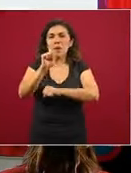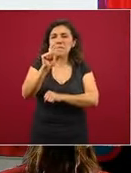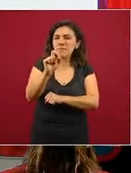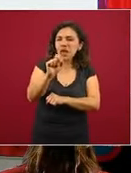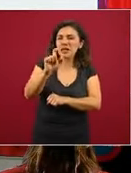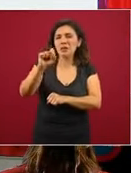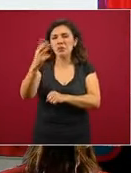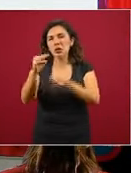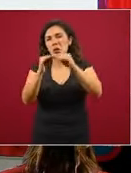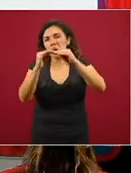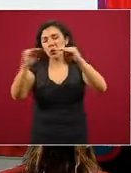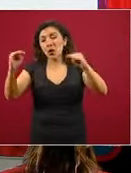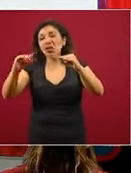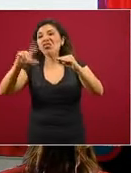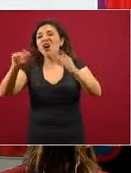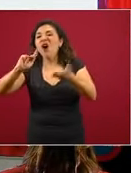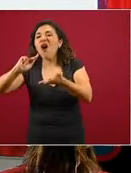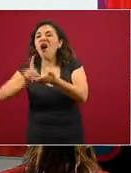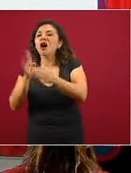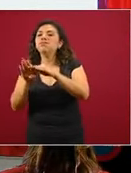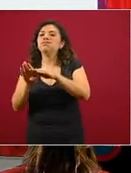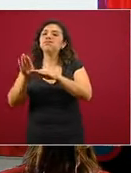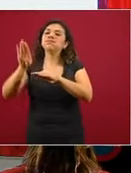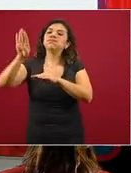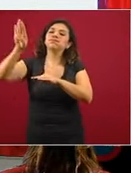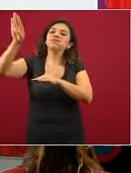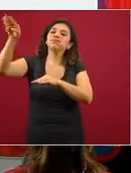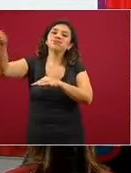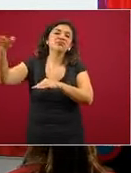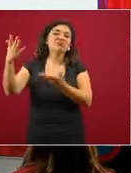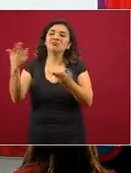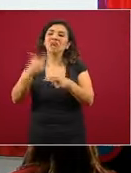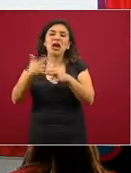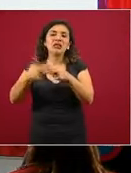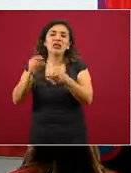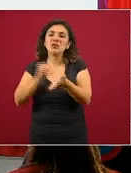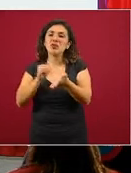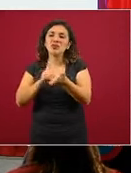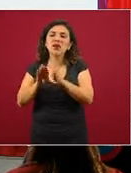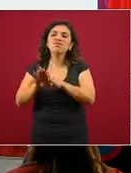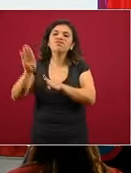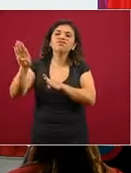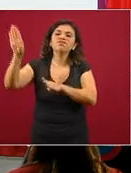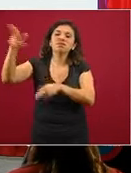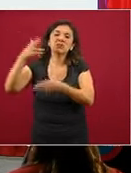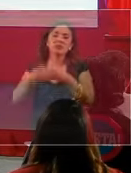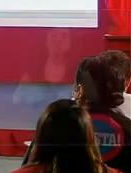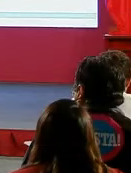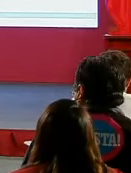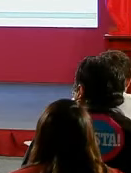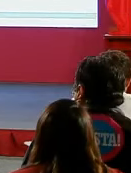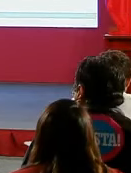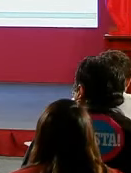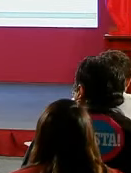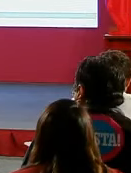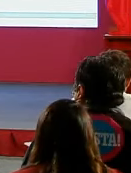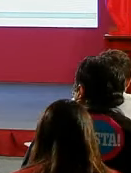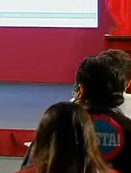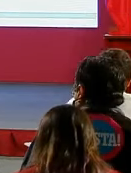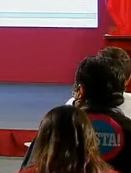y 23, pero luego inicia ya un ascenso con una aceleración importante, sobre todo hasta la